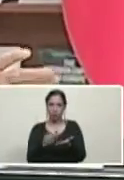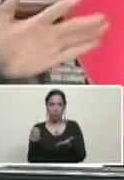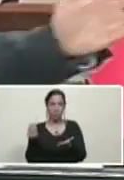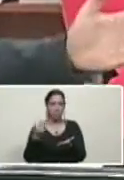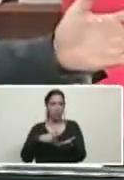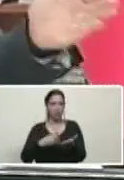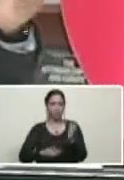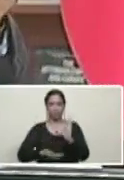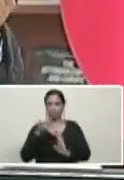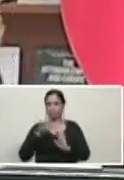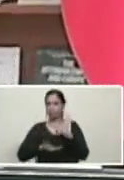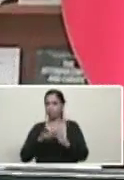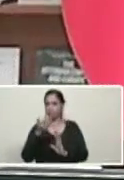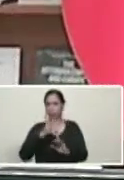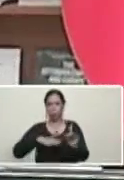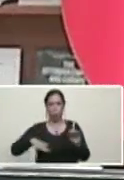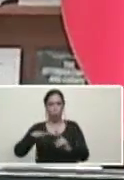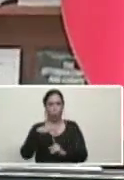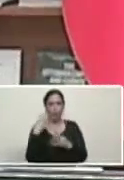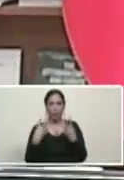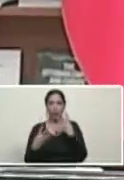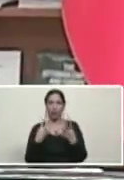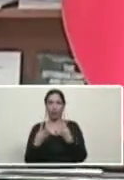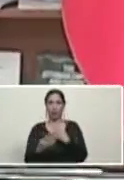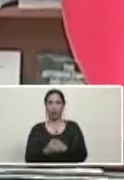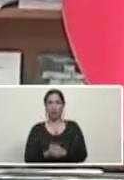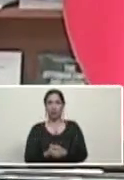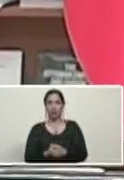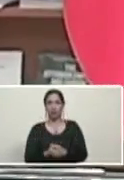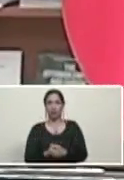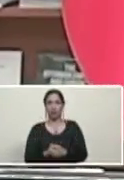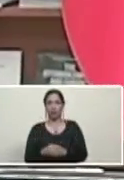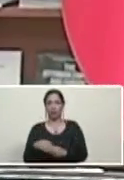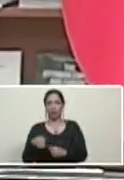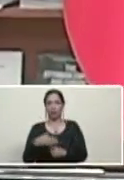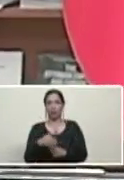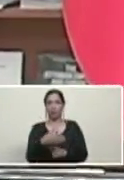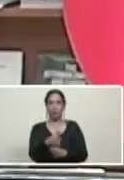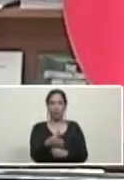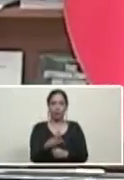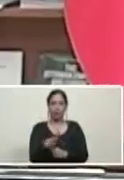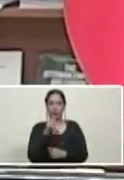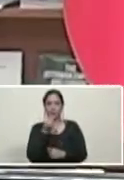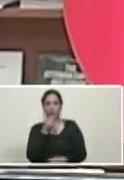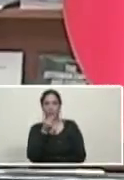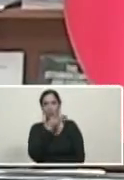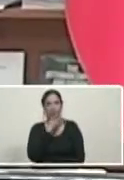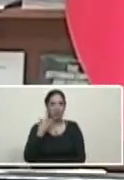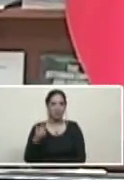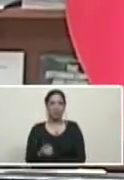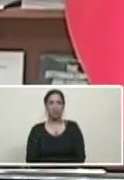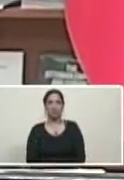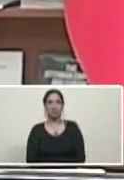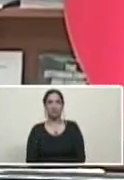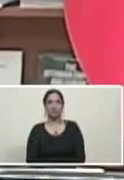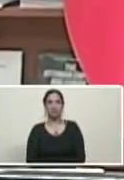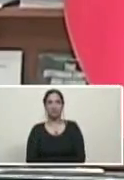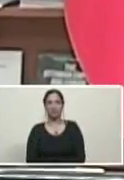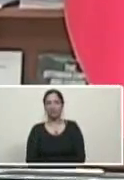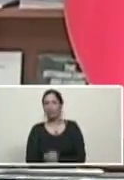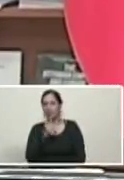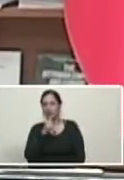feria. Ya usted lo recibió de mano de su autor, Sardinas para comerte mejor, del poeta y gastrónomo